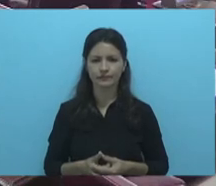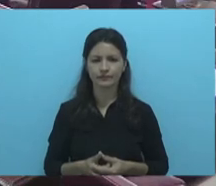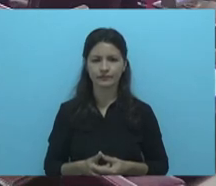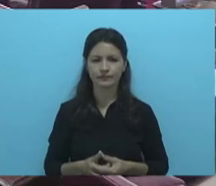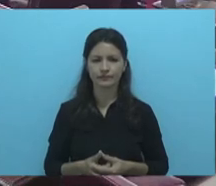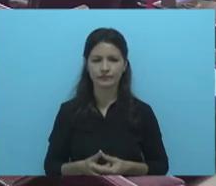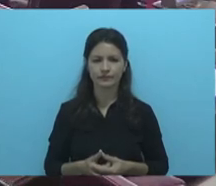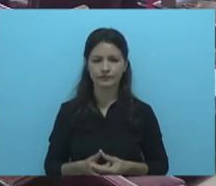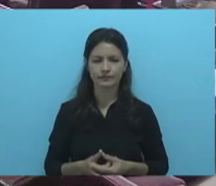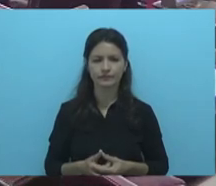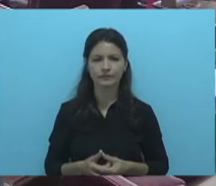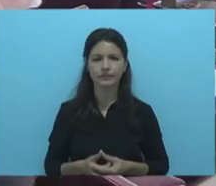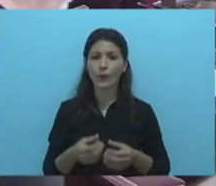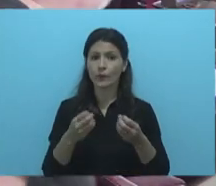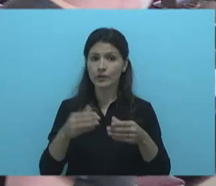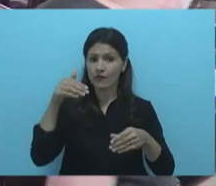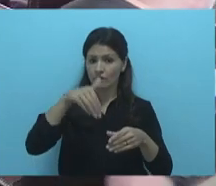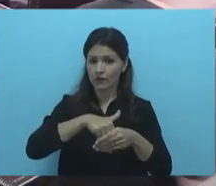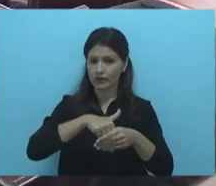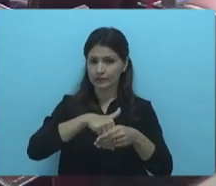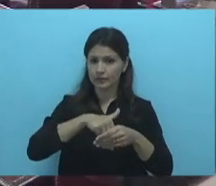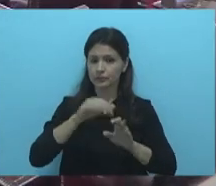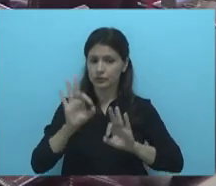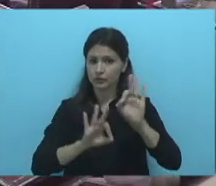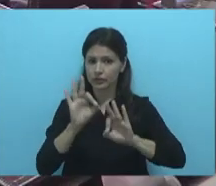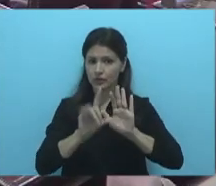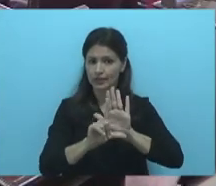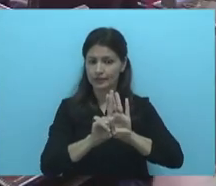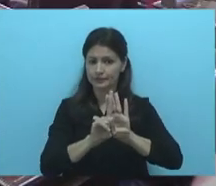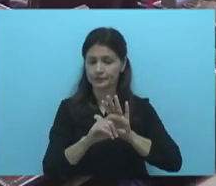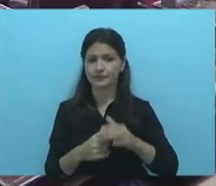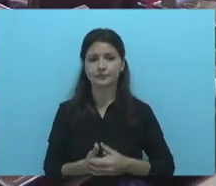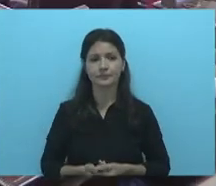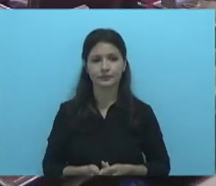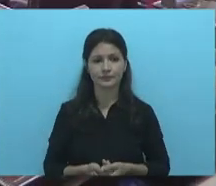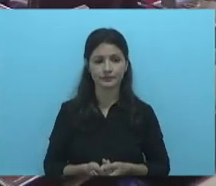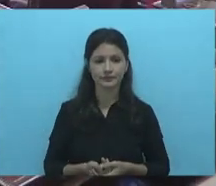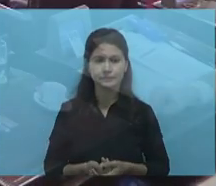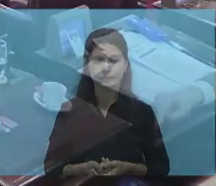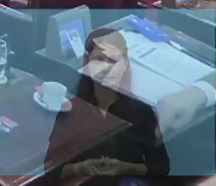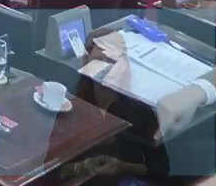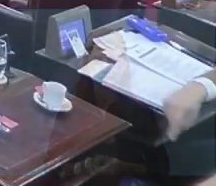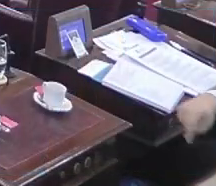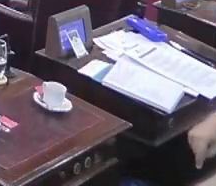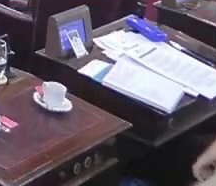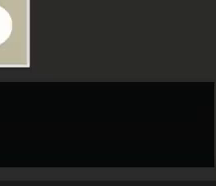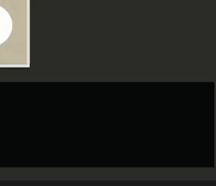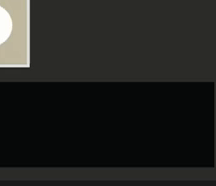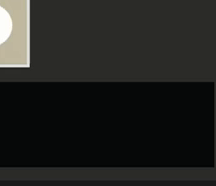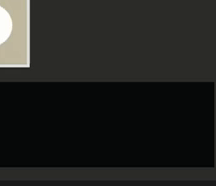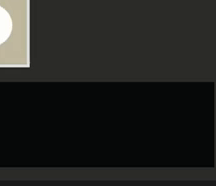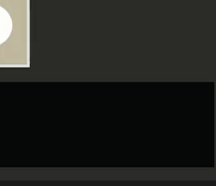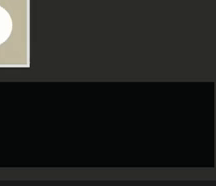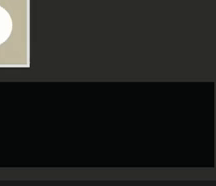Bien, yo voy a poner entonces ahora a consideración el proyecto de ley en general. Les pido que expresen su voto